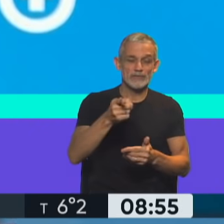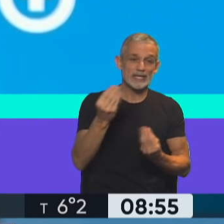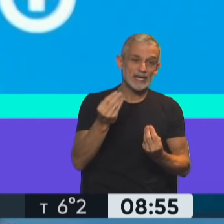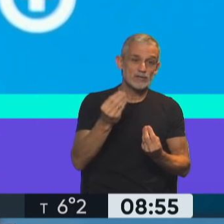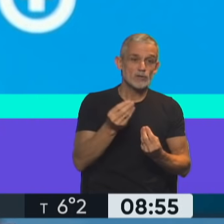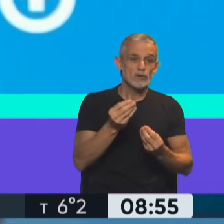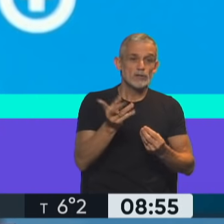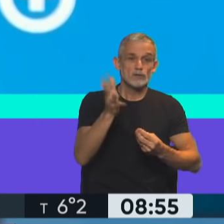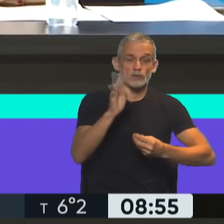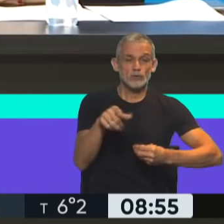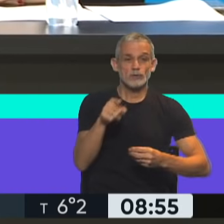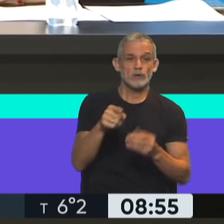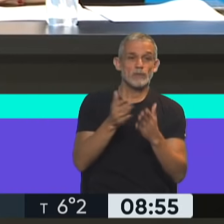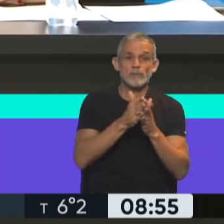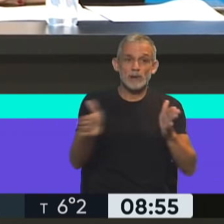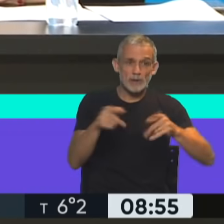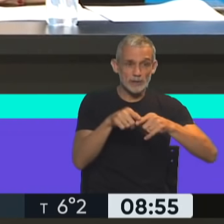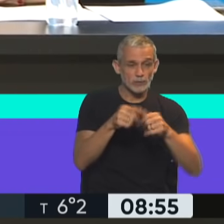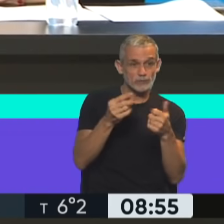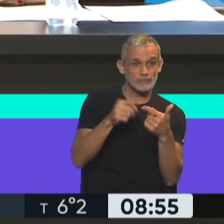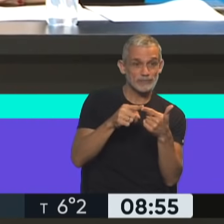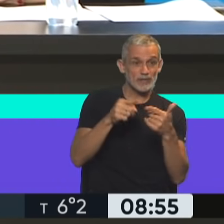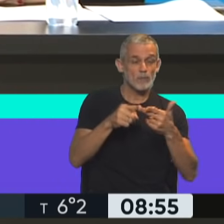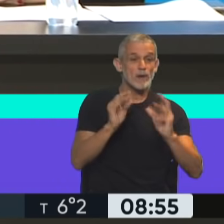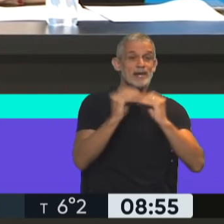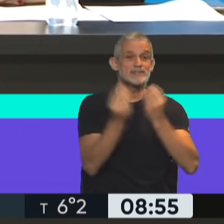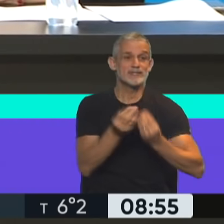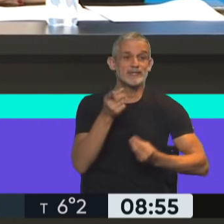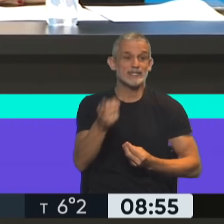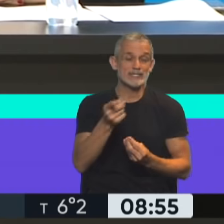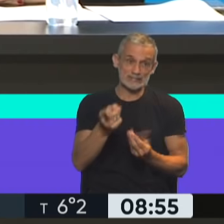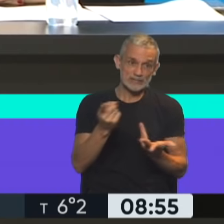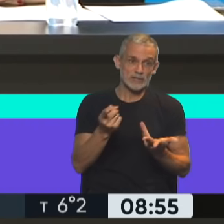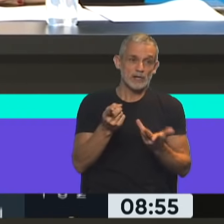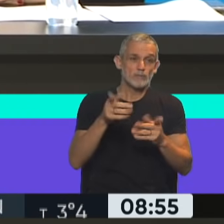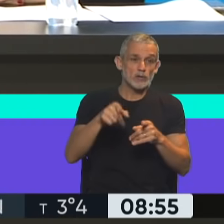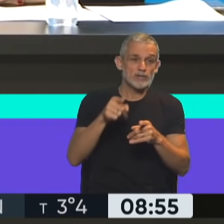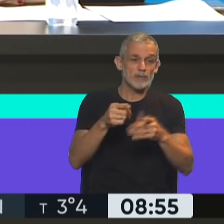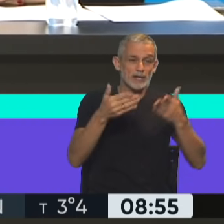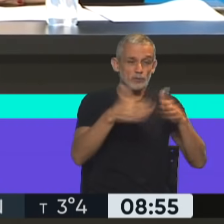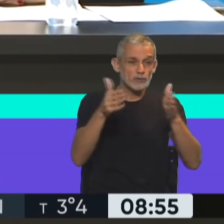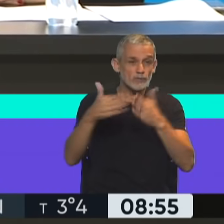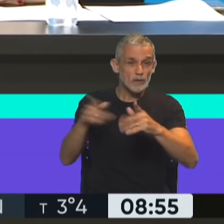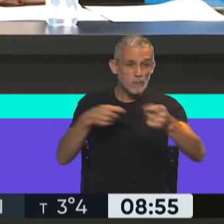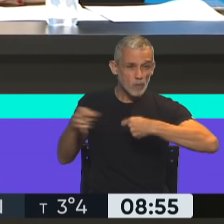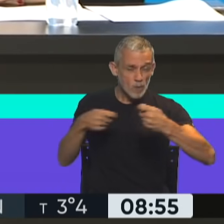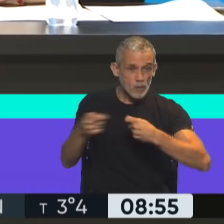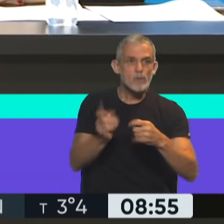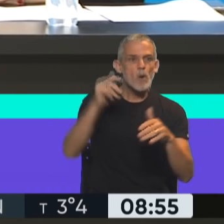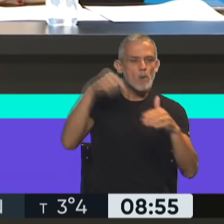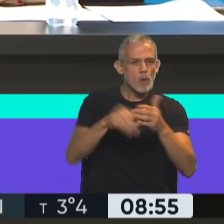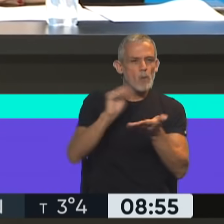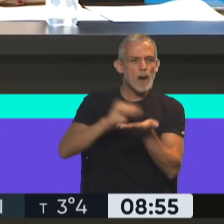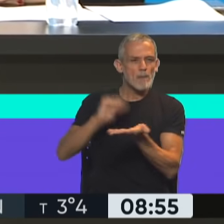día a día y en la medida que vamos obteniendo los resultados que nosotros preveemos, obviamente vamos a seguir